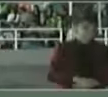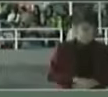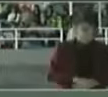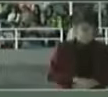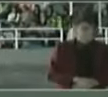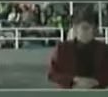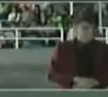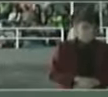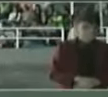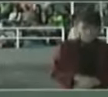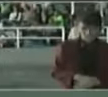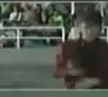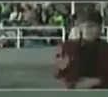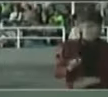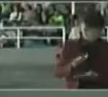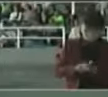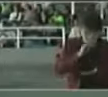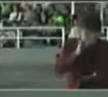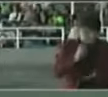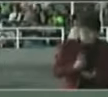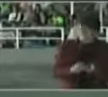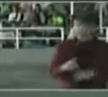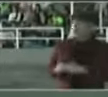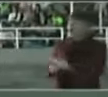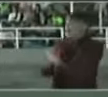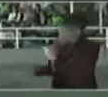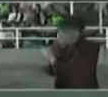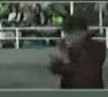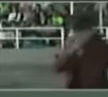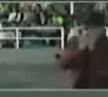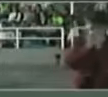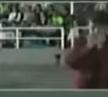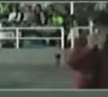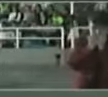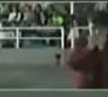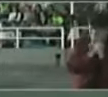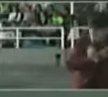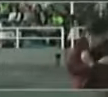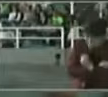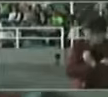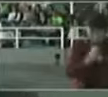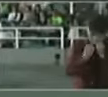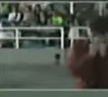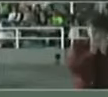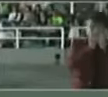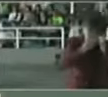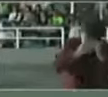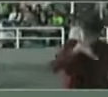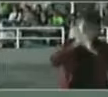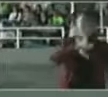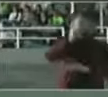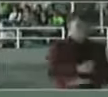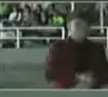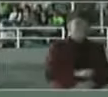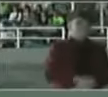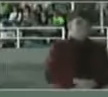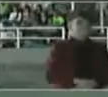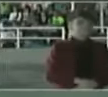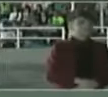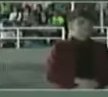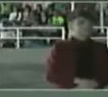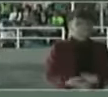me pidan que me calle, tengo una palabra y debo decirla,